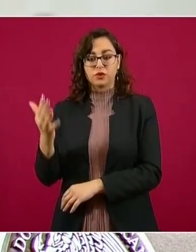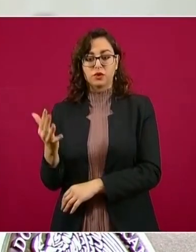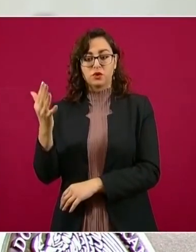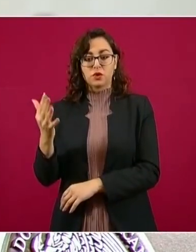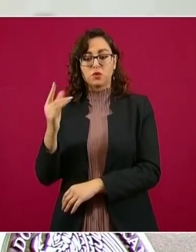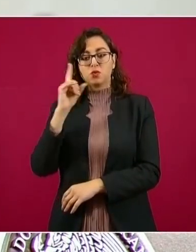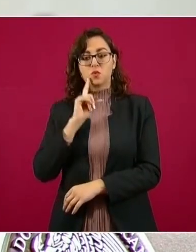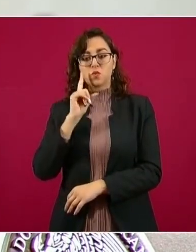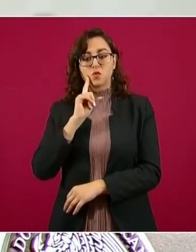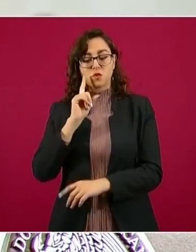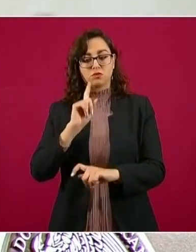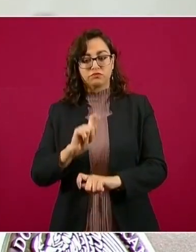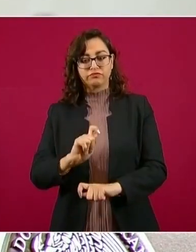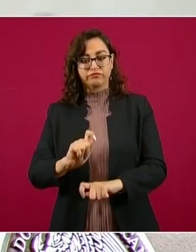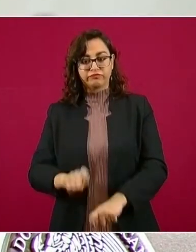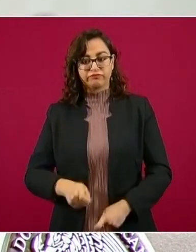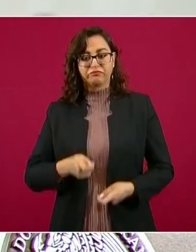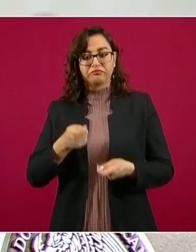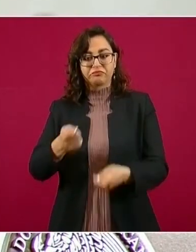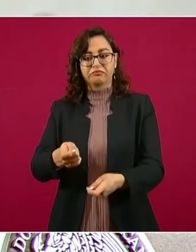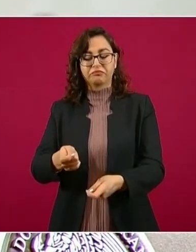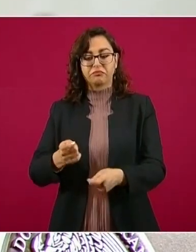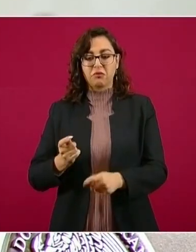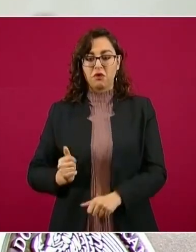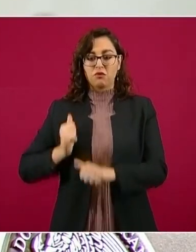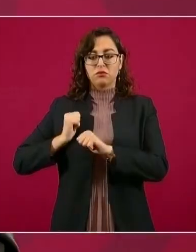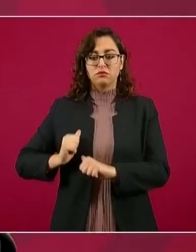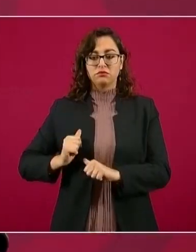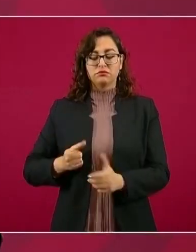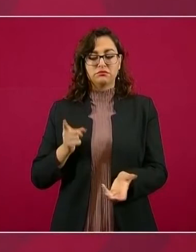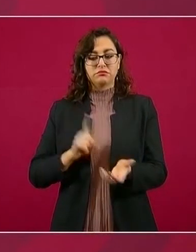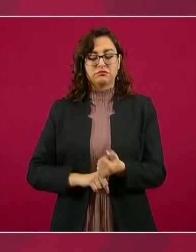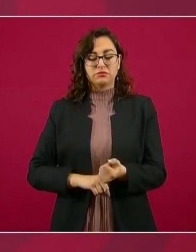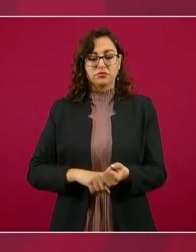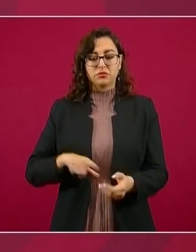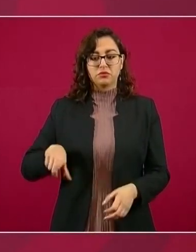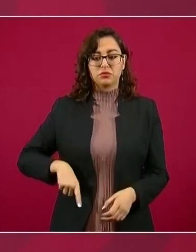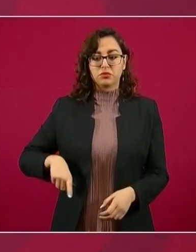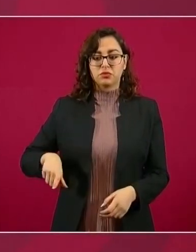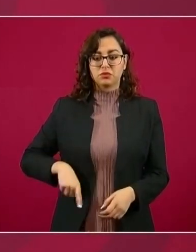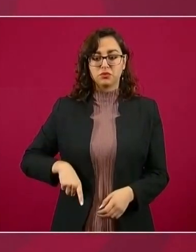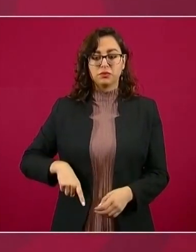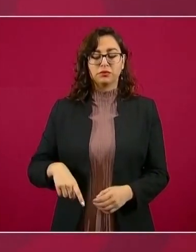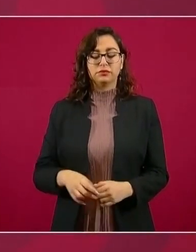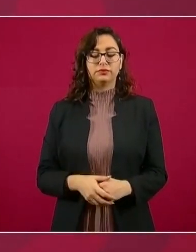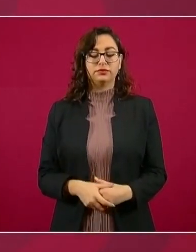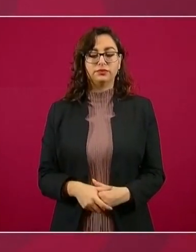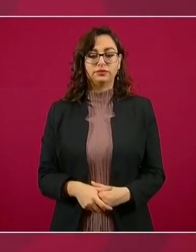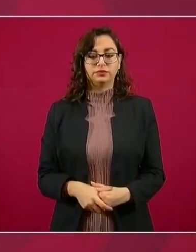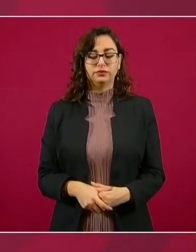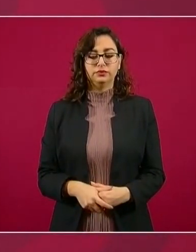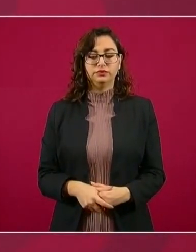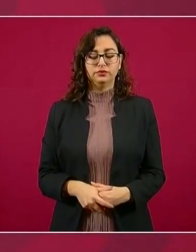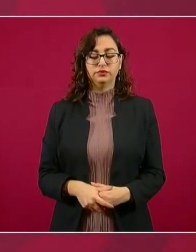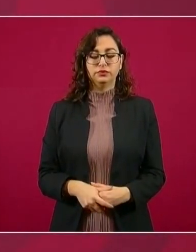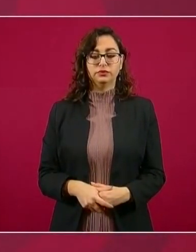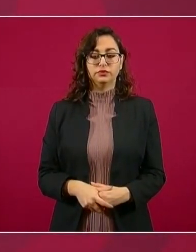ocupar cargos muy importantes en el gobierno. Marisol Mateos, Noticias TVT.